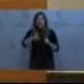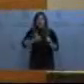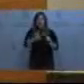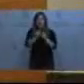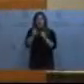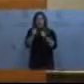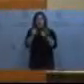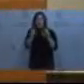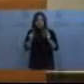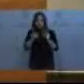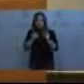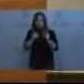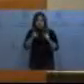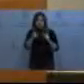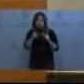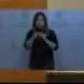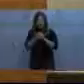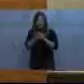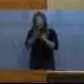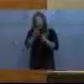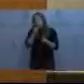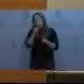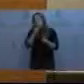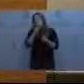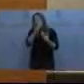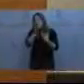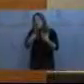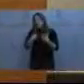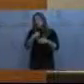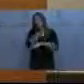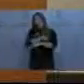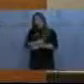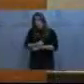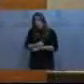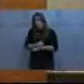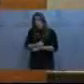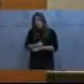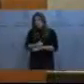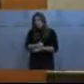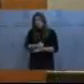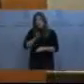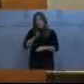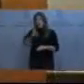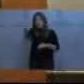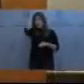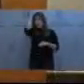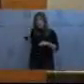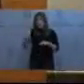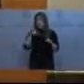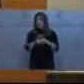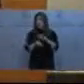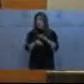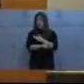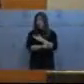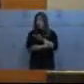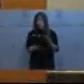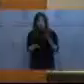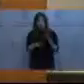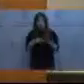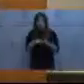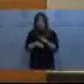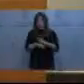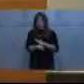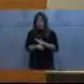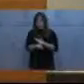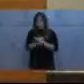autónoma. Por no hablar de los tribunales que han tumbado, desde luego, la gestión de recursos de